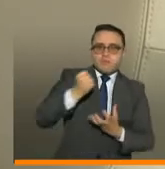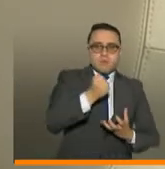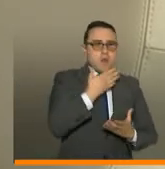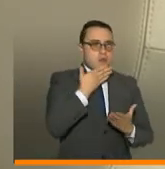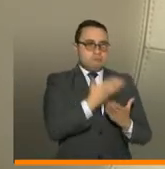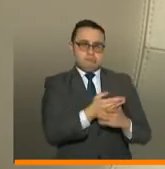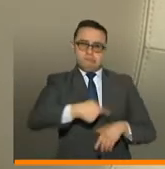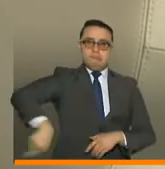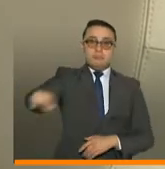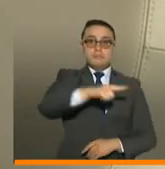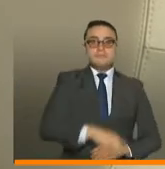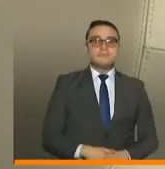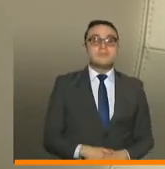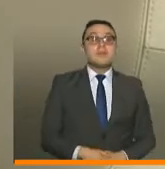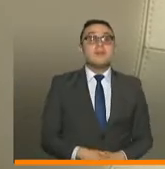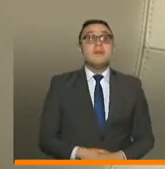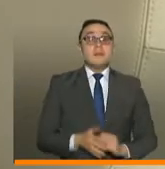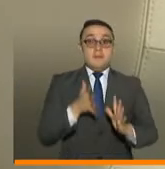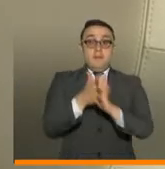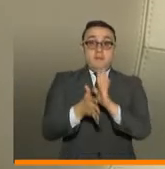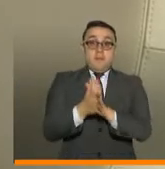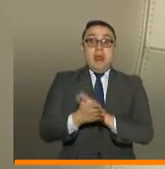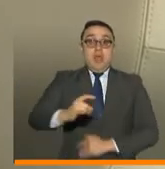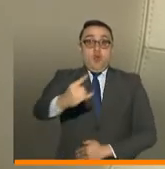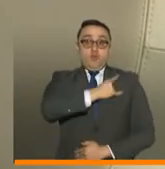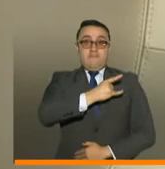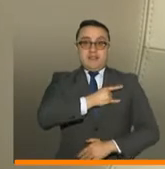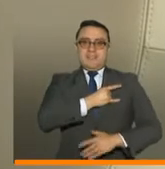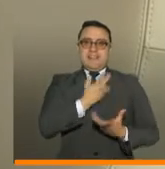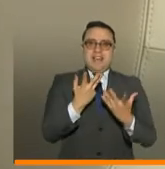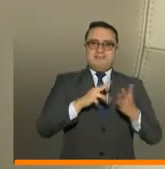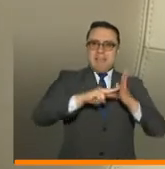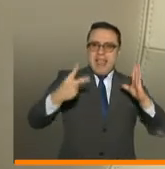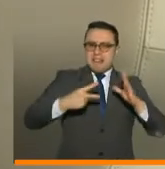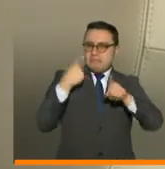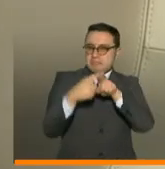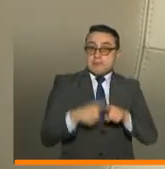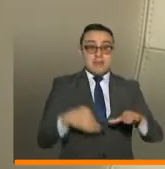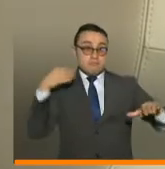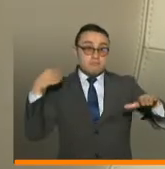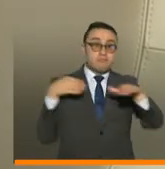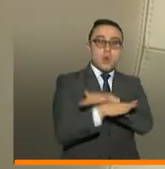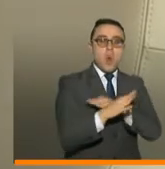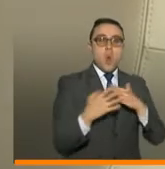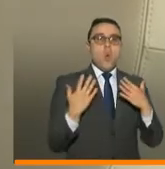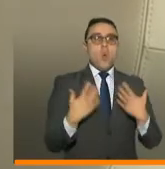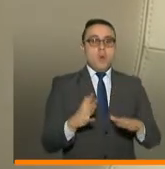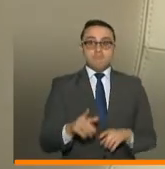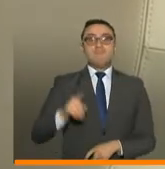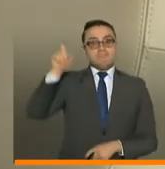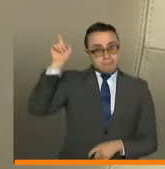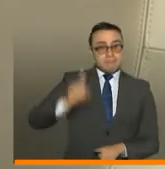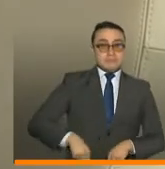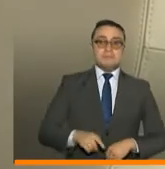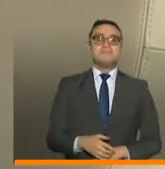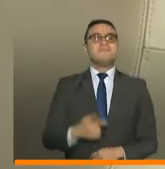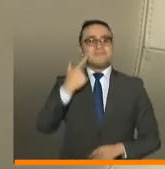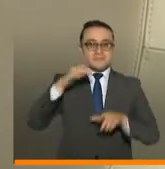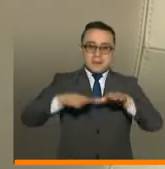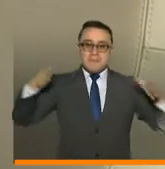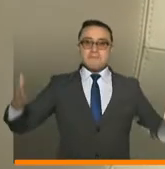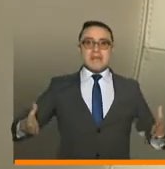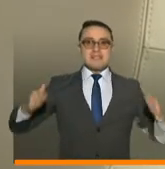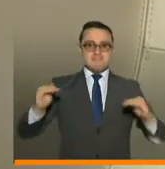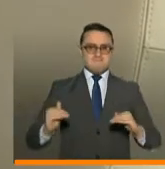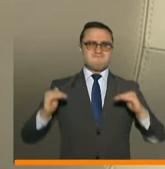finalizo diciendo que los jóvenes de educación superior también necesitan una respuesta. Hubo mesa de educación superior para contarles qué es Generación